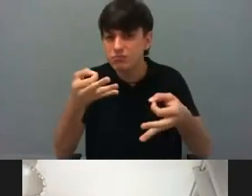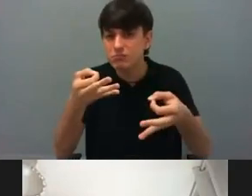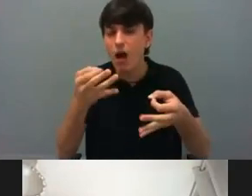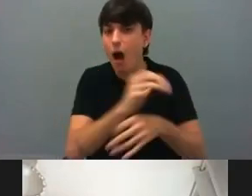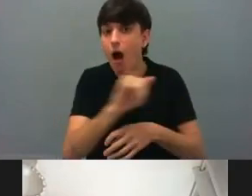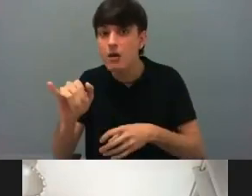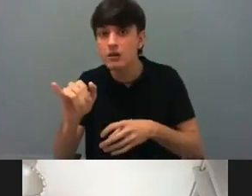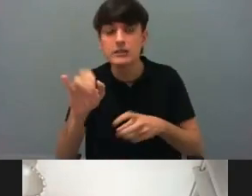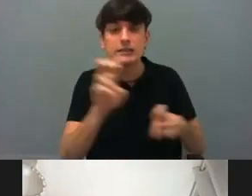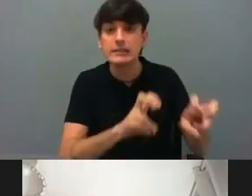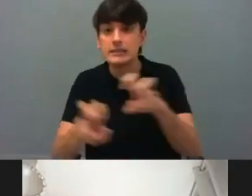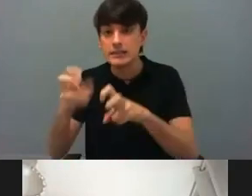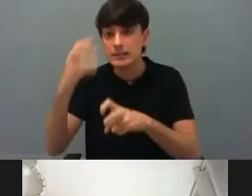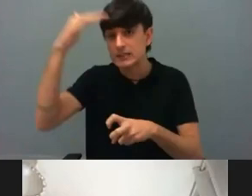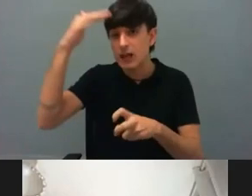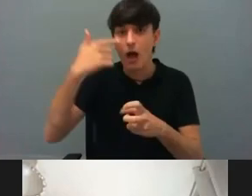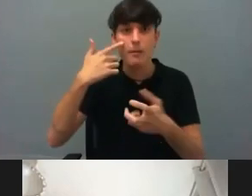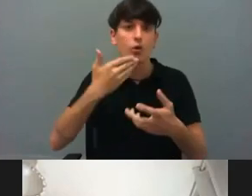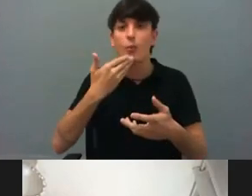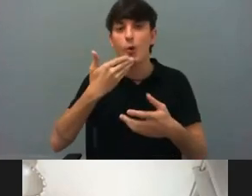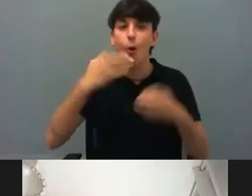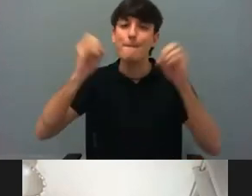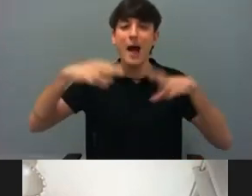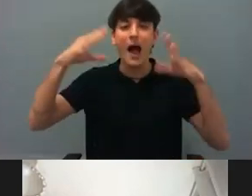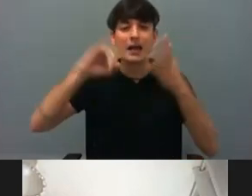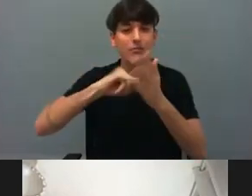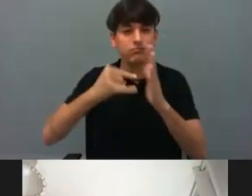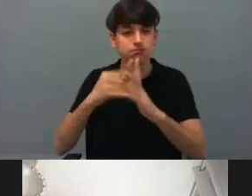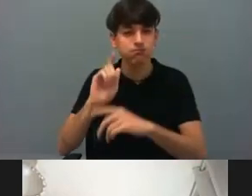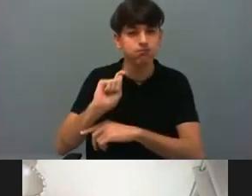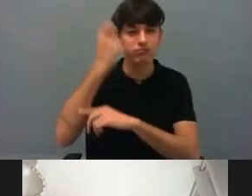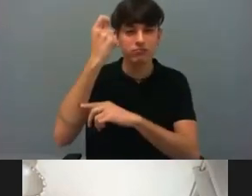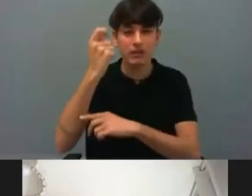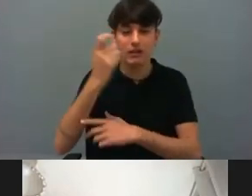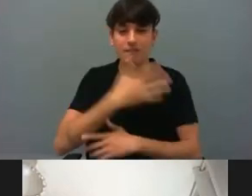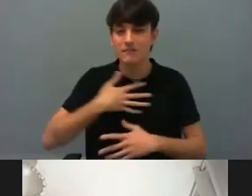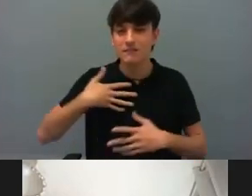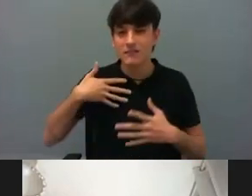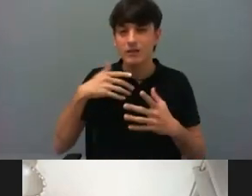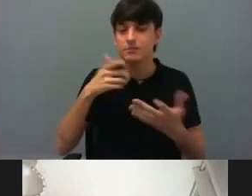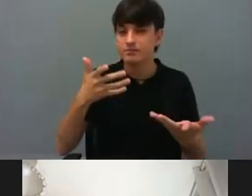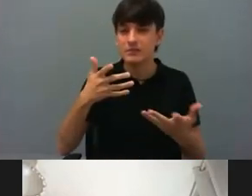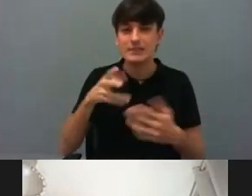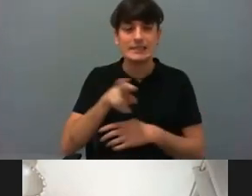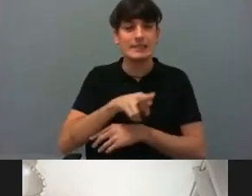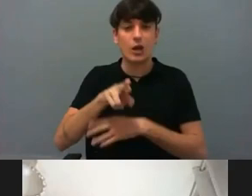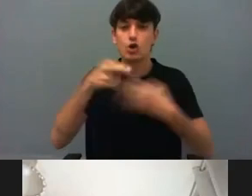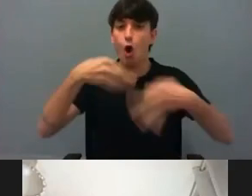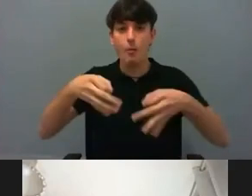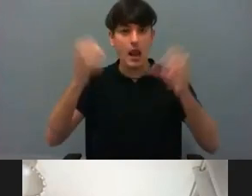soñando casi soluciones milagrosas para recuperar la normalidad que ves a tantos niños por la